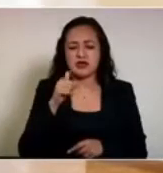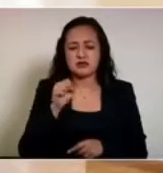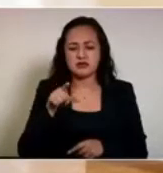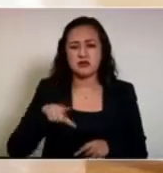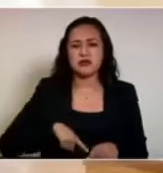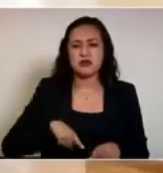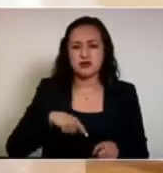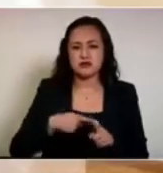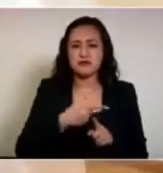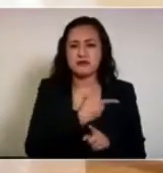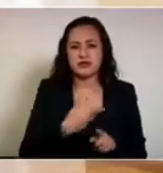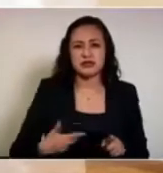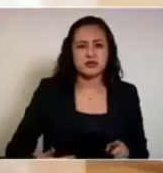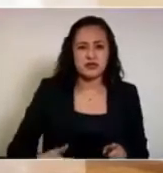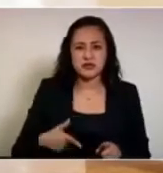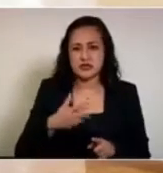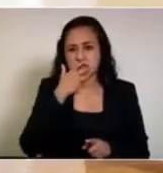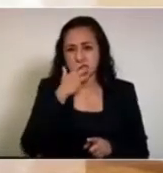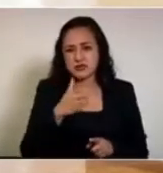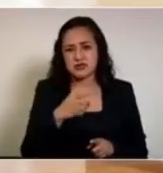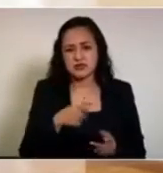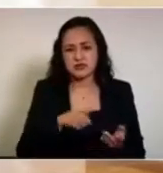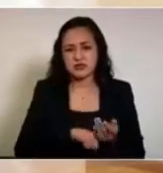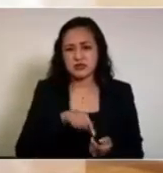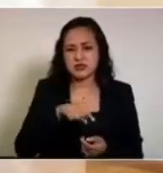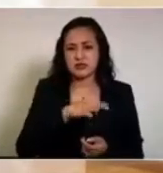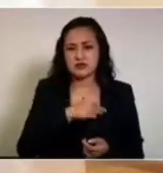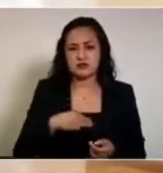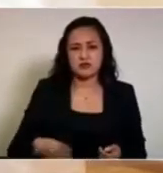gobierno de la presidencia auxiliar municipal